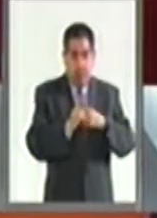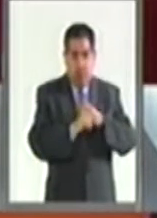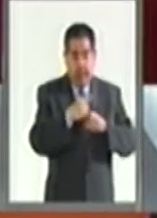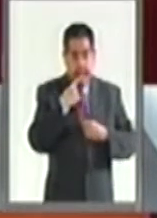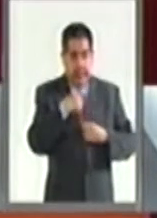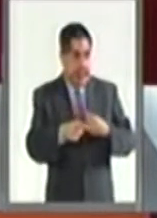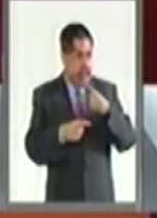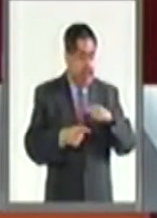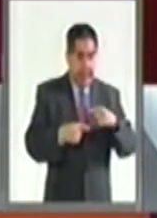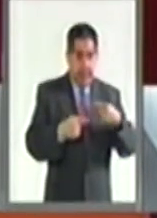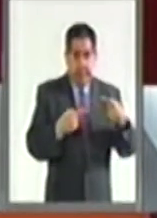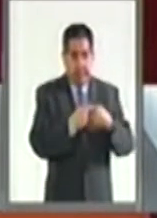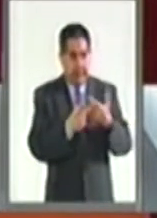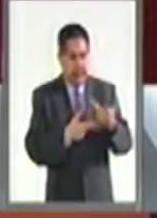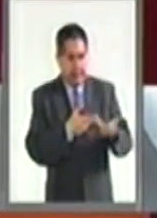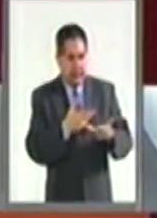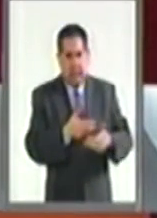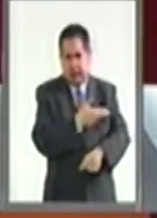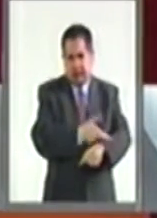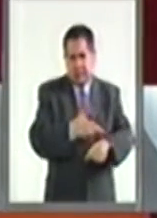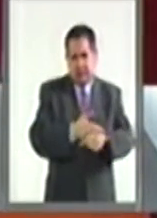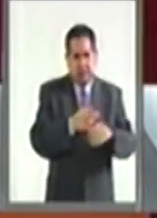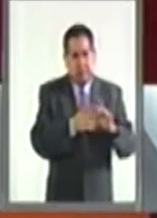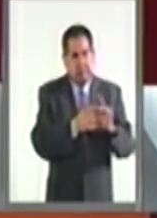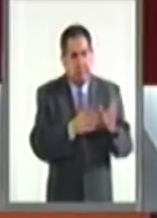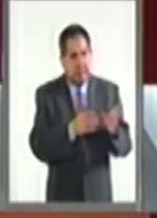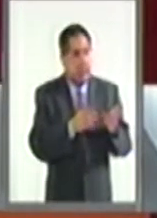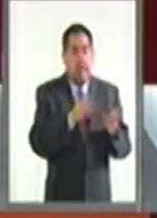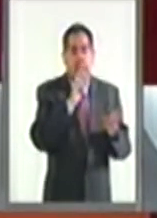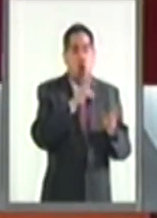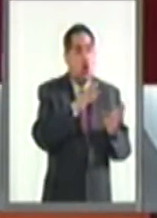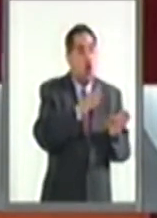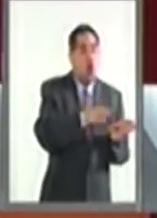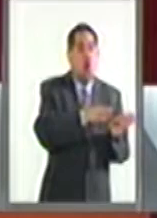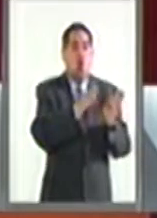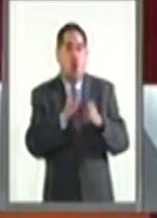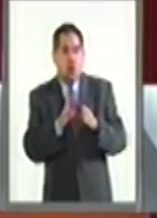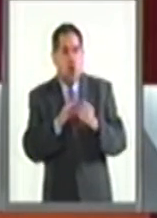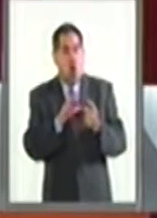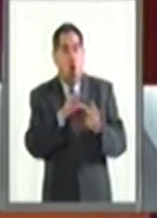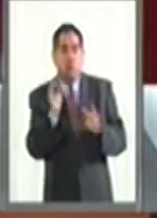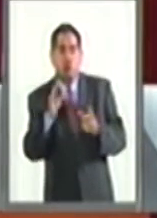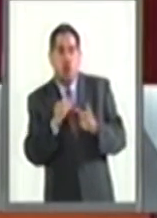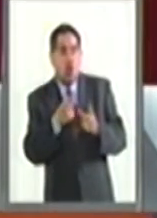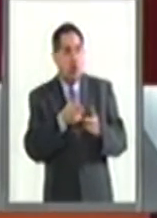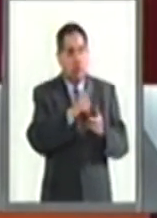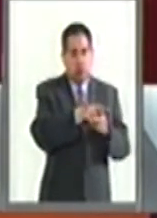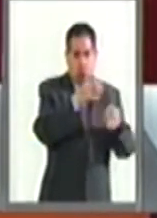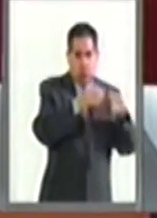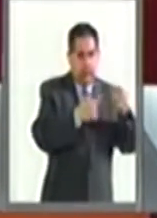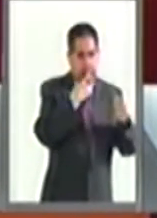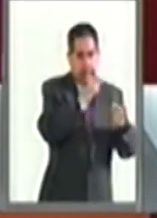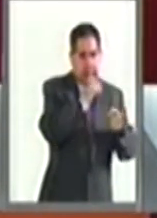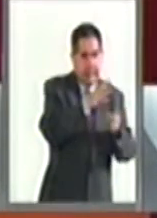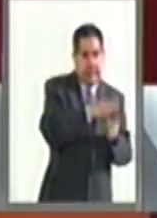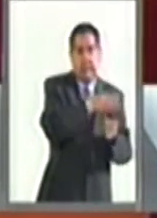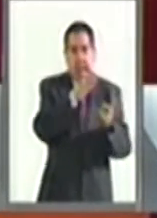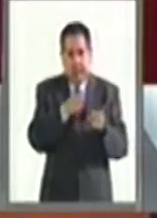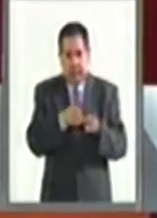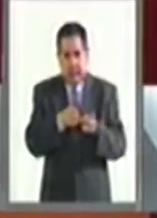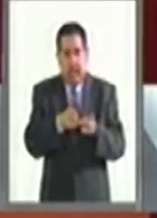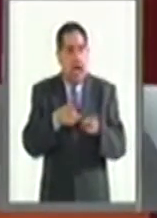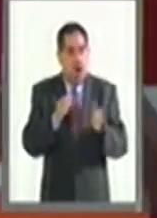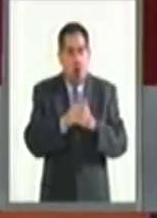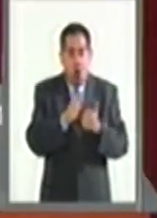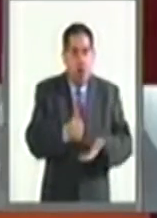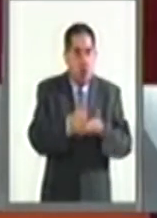controversias son procedimientos alternos a la judicialización de los conflictos, los cuales,